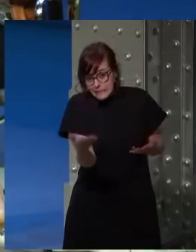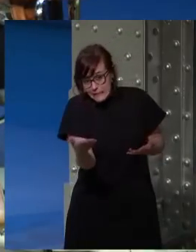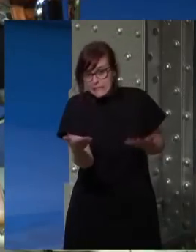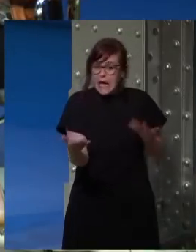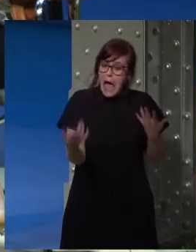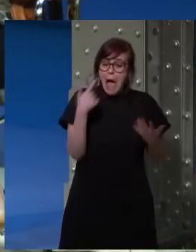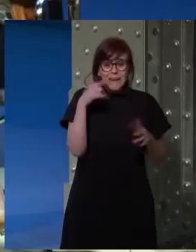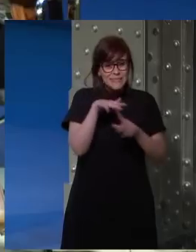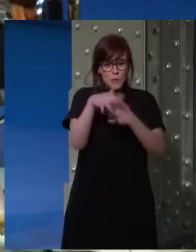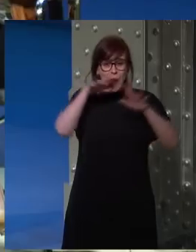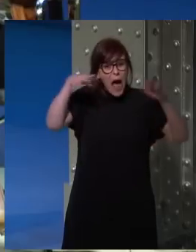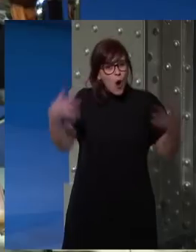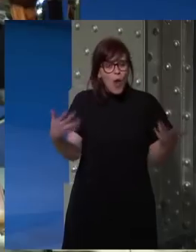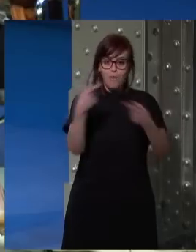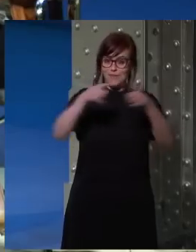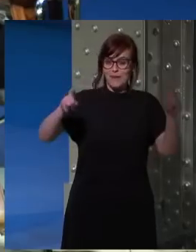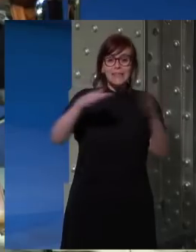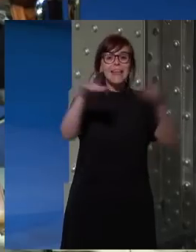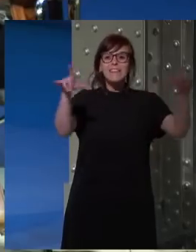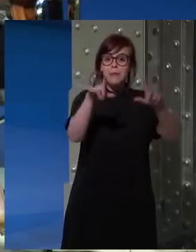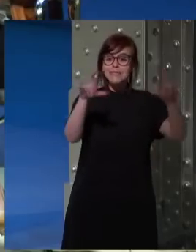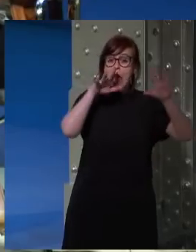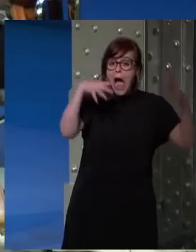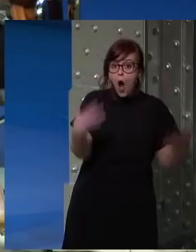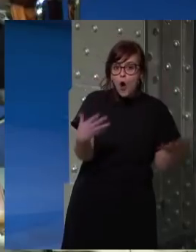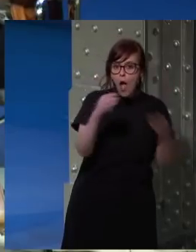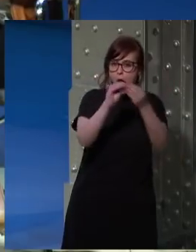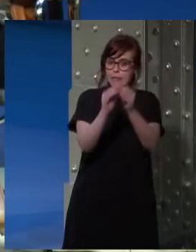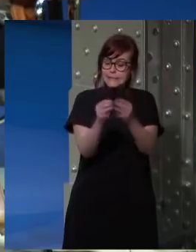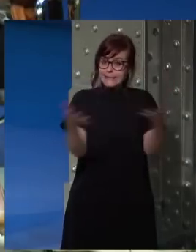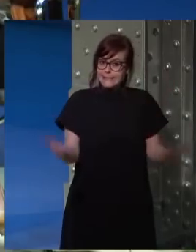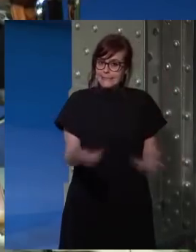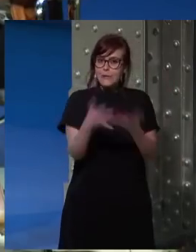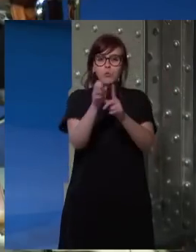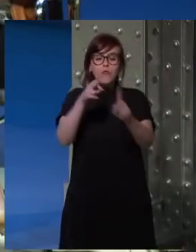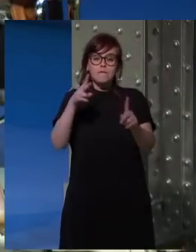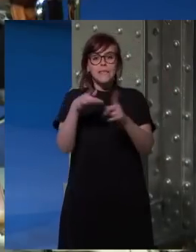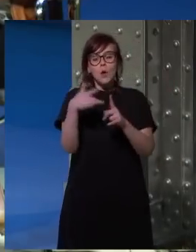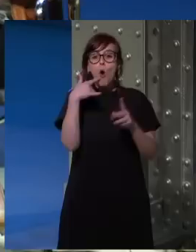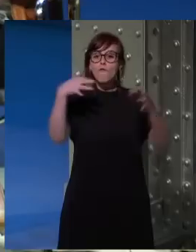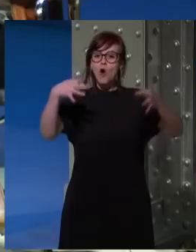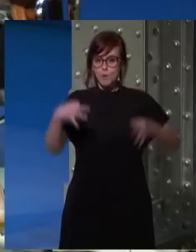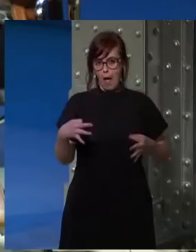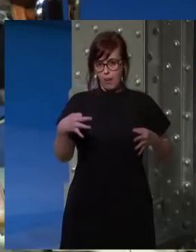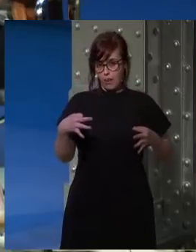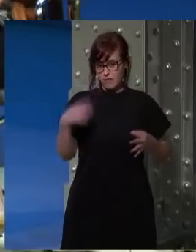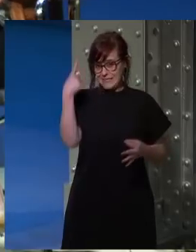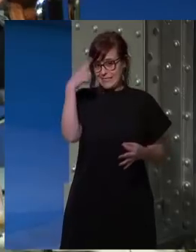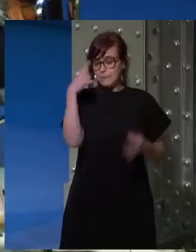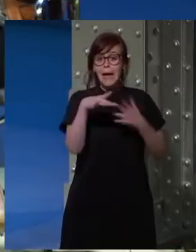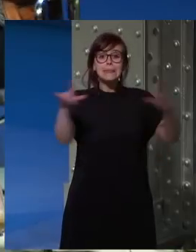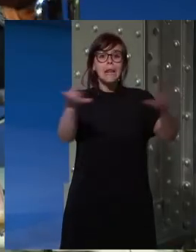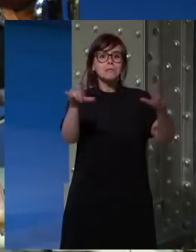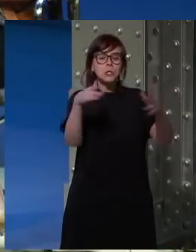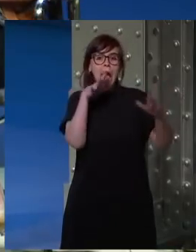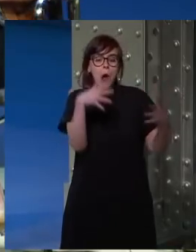completamente distinto, es decir, el tipo de televisión que se hace ahora desde un punto de vista formal, que eso sería, bueno, pues no tendría